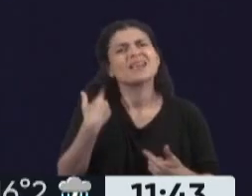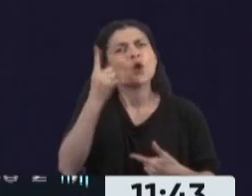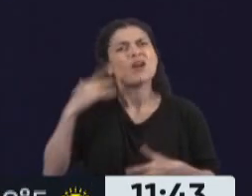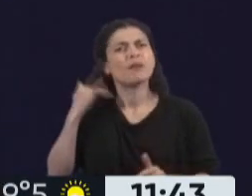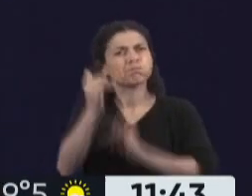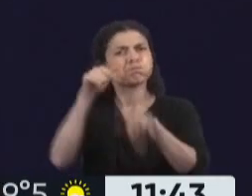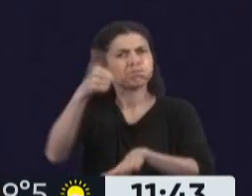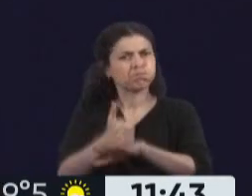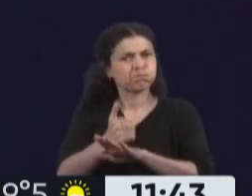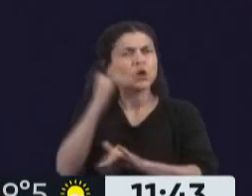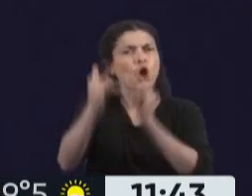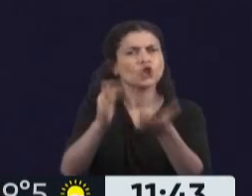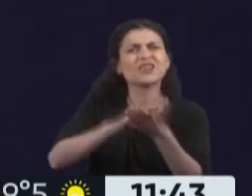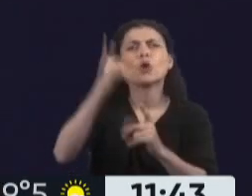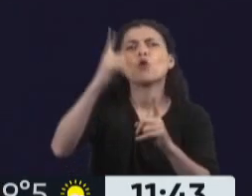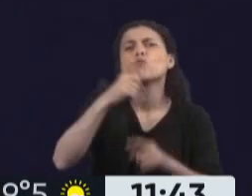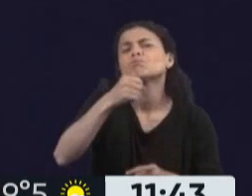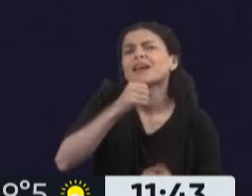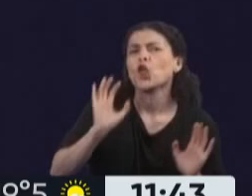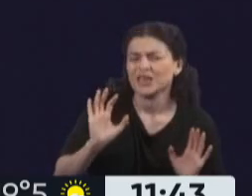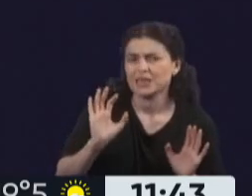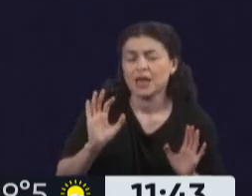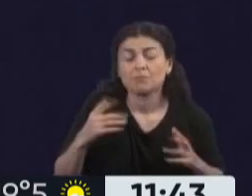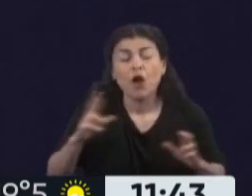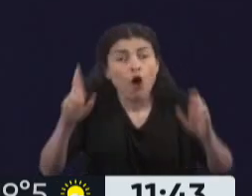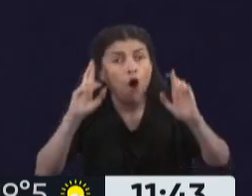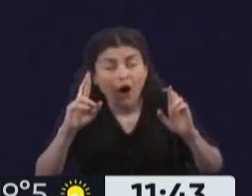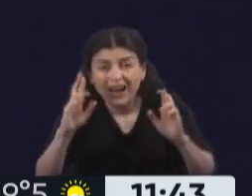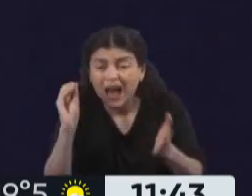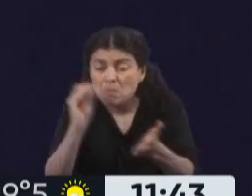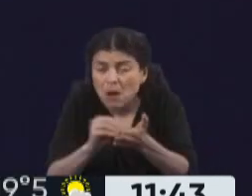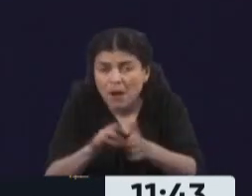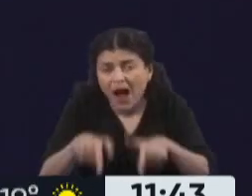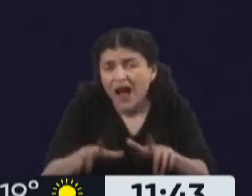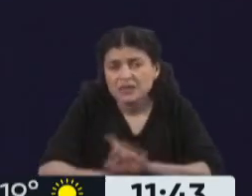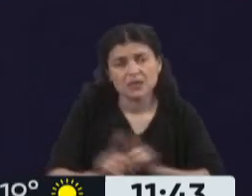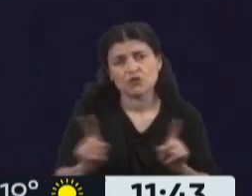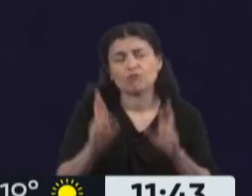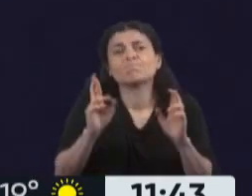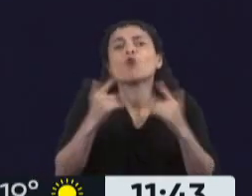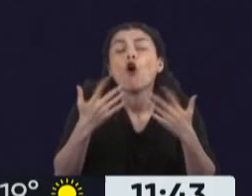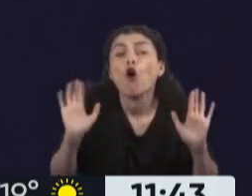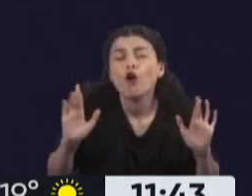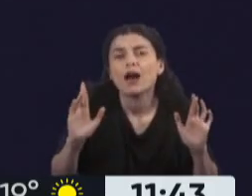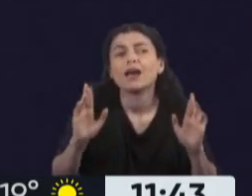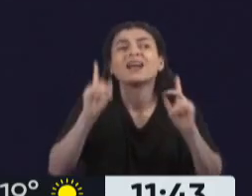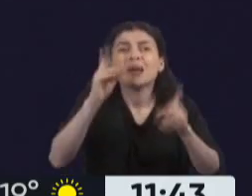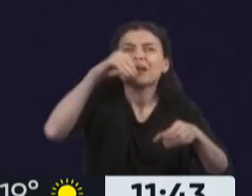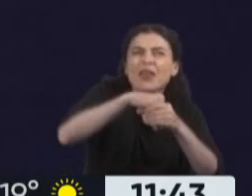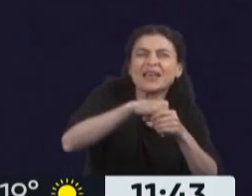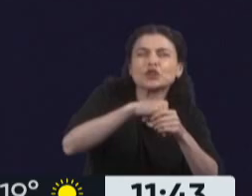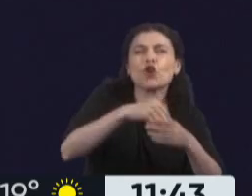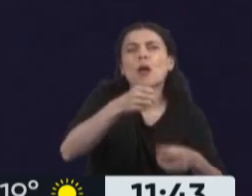algún medio. Bueno, eso no lo sé, ojalá que no, y ojalá que cómo se movilizan algunos medios sea